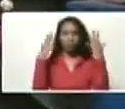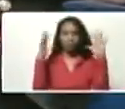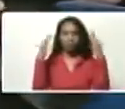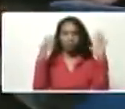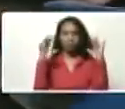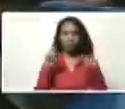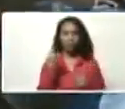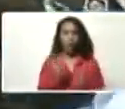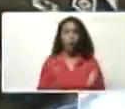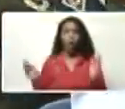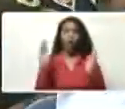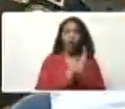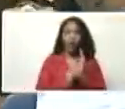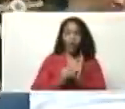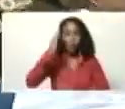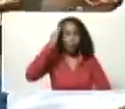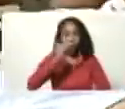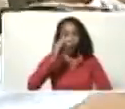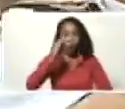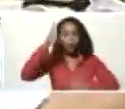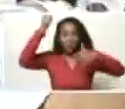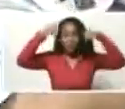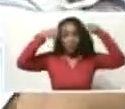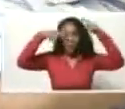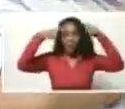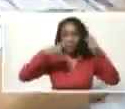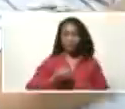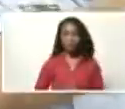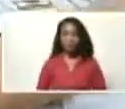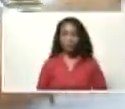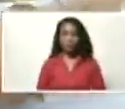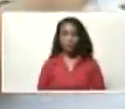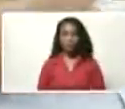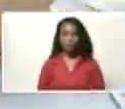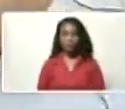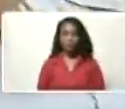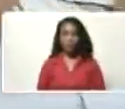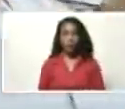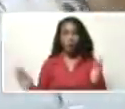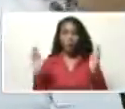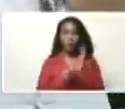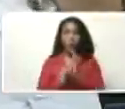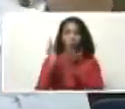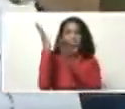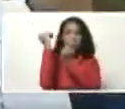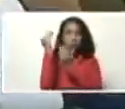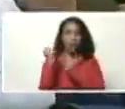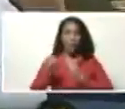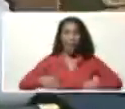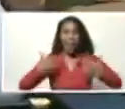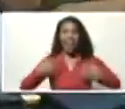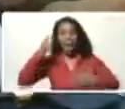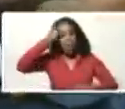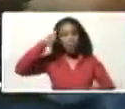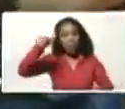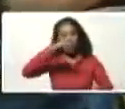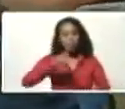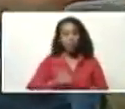Y volvió el comandante Hugo Rafael Chávez Frías, y volvió la esperanza y la alegría del pueblo.